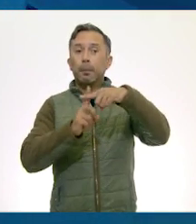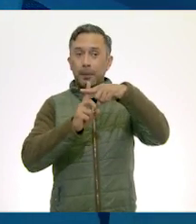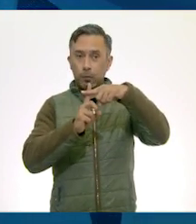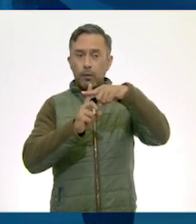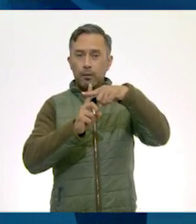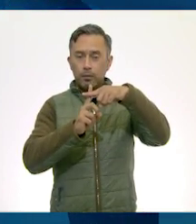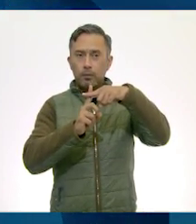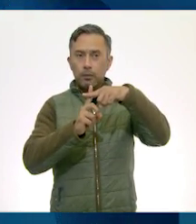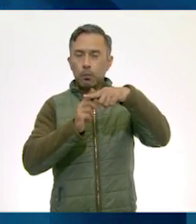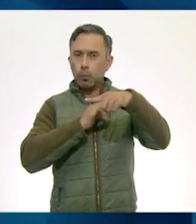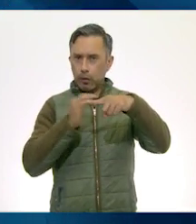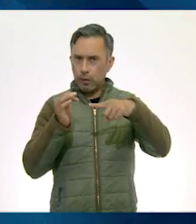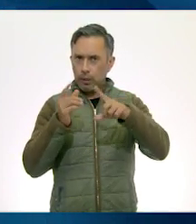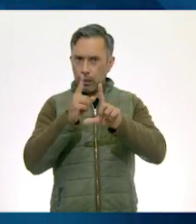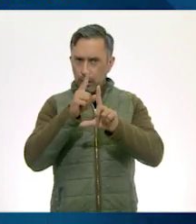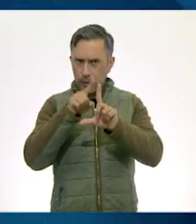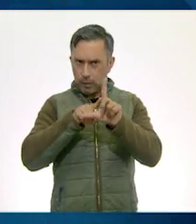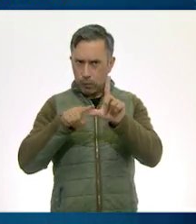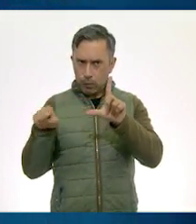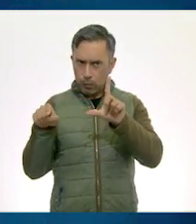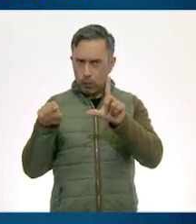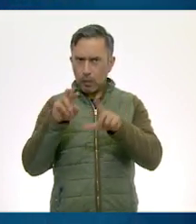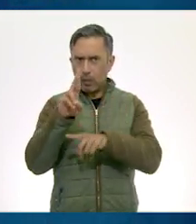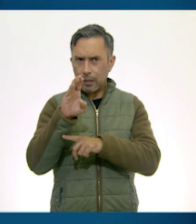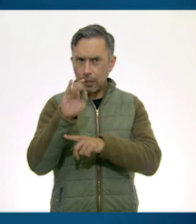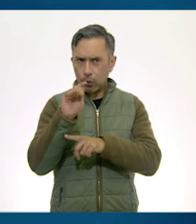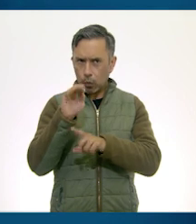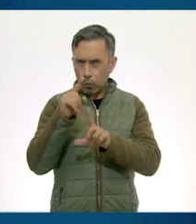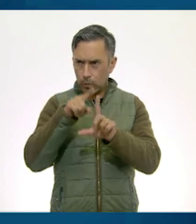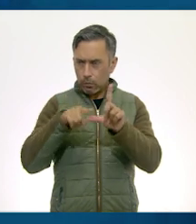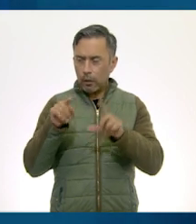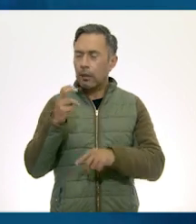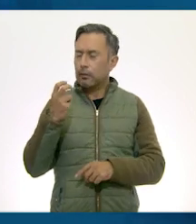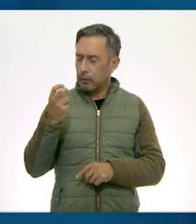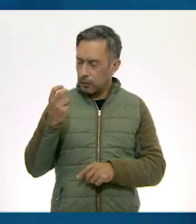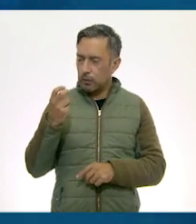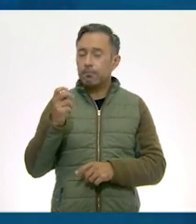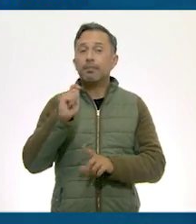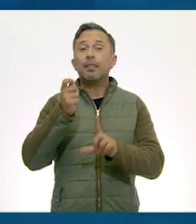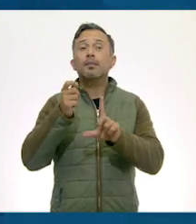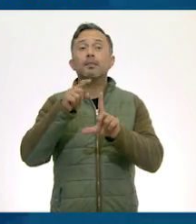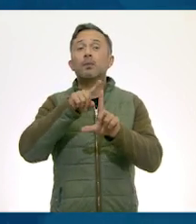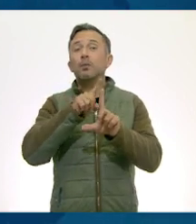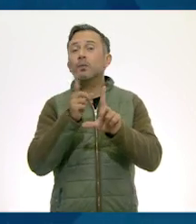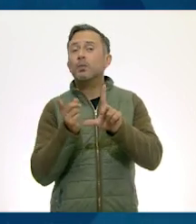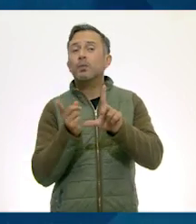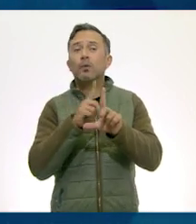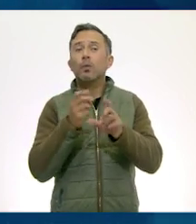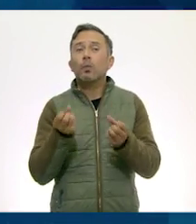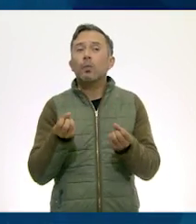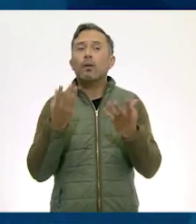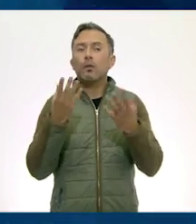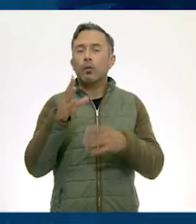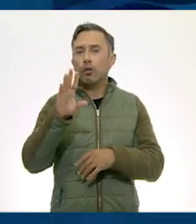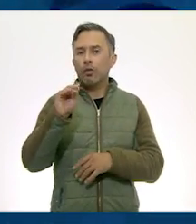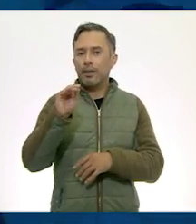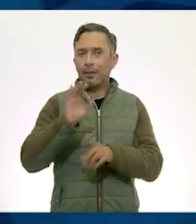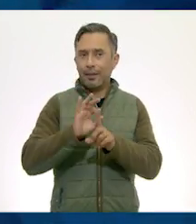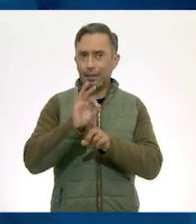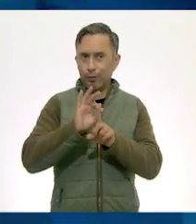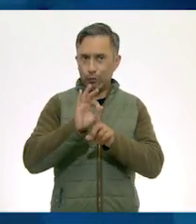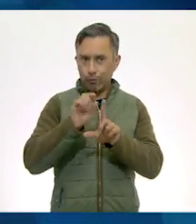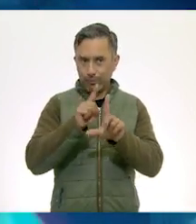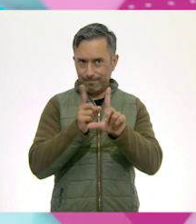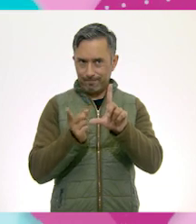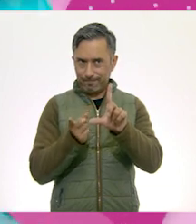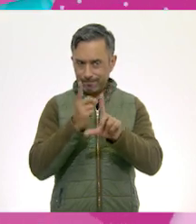ángulos rectos, ¿no? Así exactamente. Exactamente, que forman 90 grados. Vamos Exacto. a colocarlo aquí para que lo